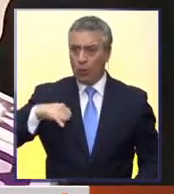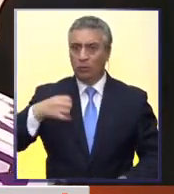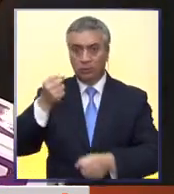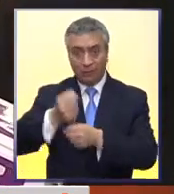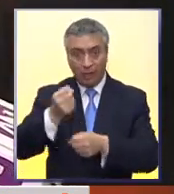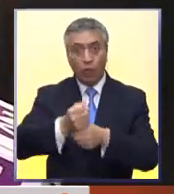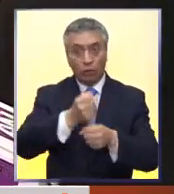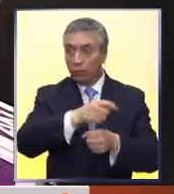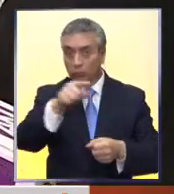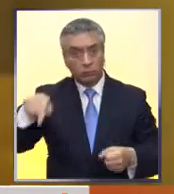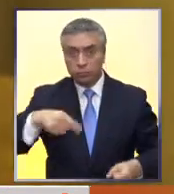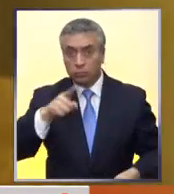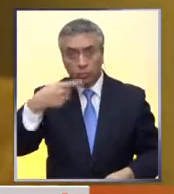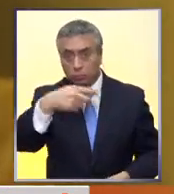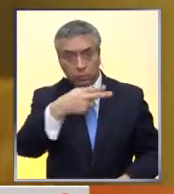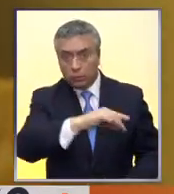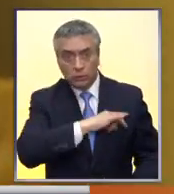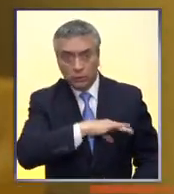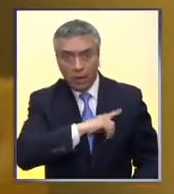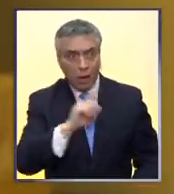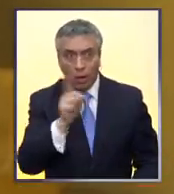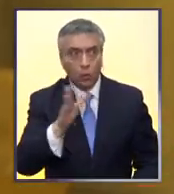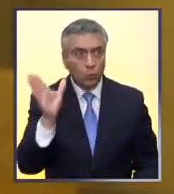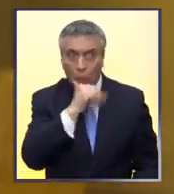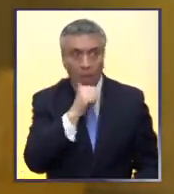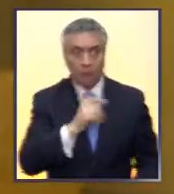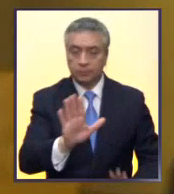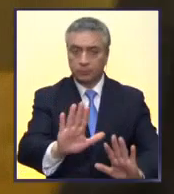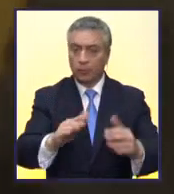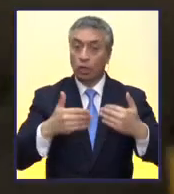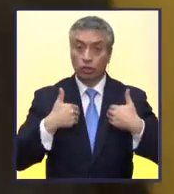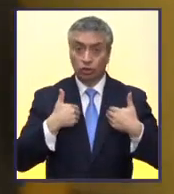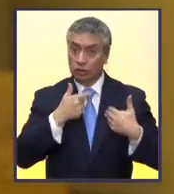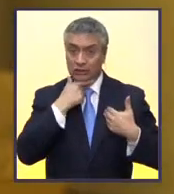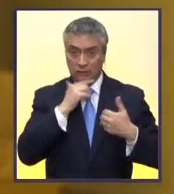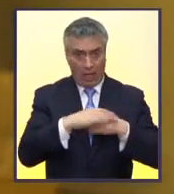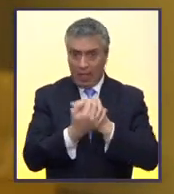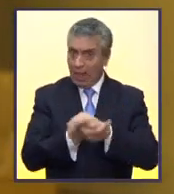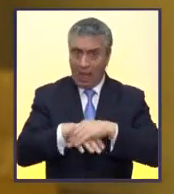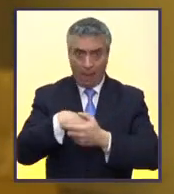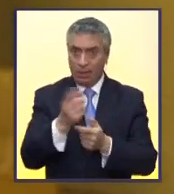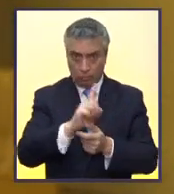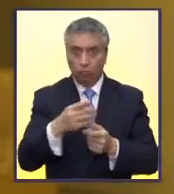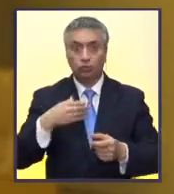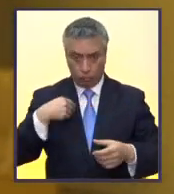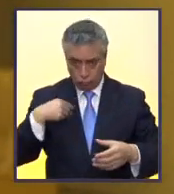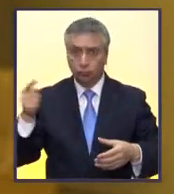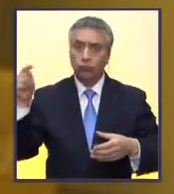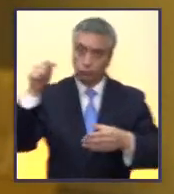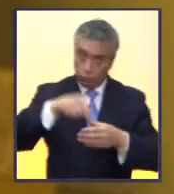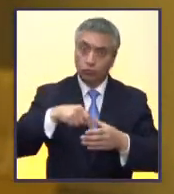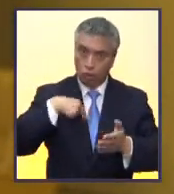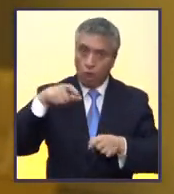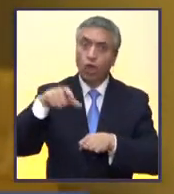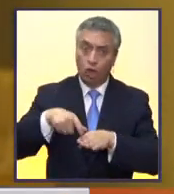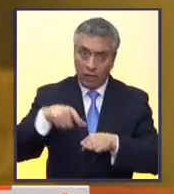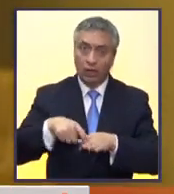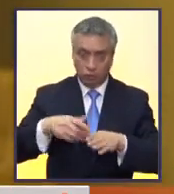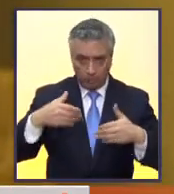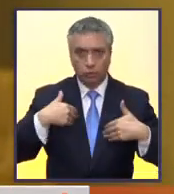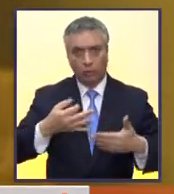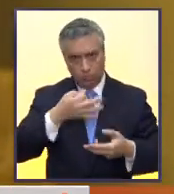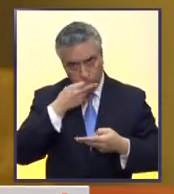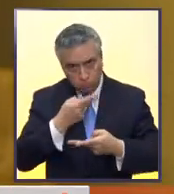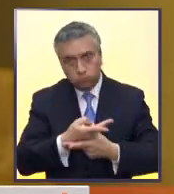nuestro país no tienen esa misma posibilidad. Yo no me quiero lavar las manos, ¿eh? Yo soy parte de este Congreso, pero debo de señalarle a la comunidad